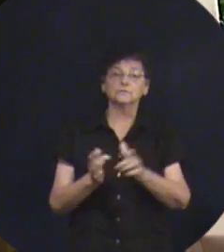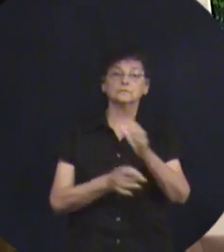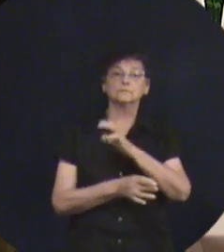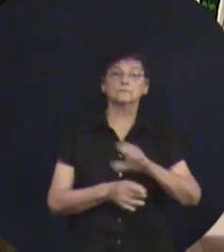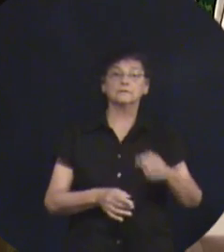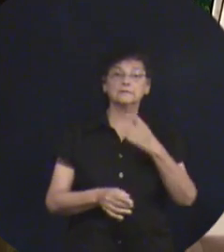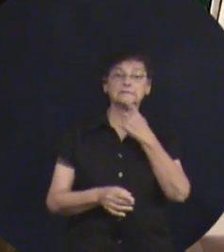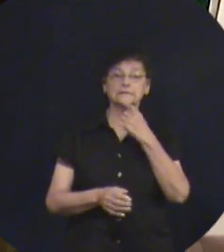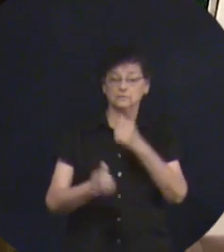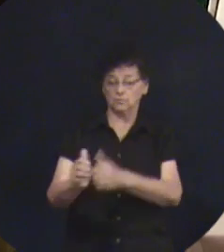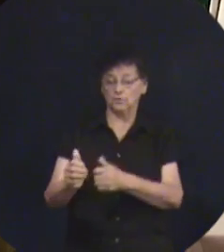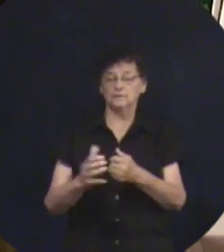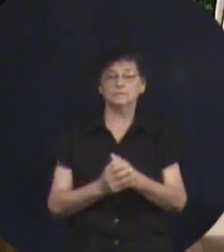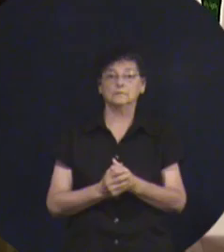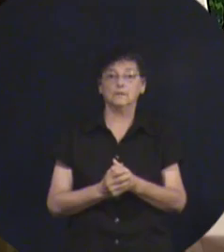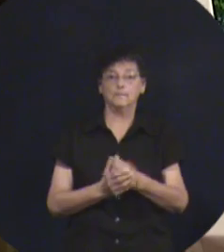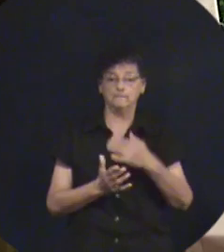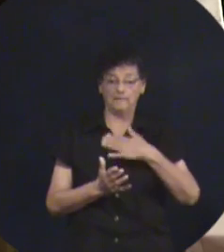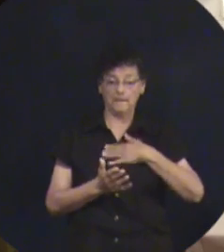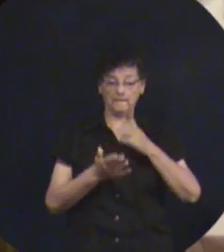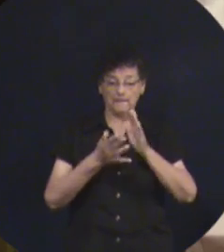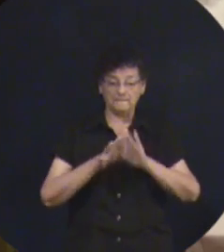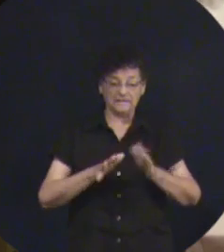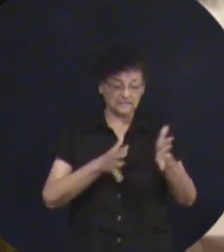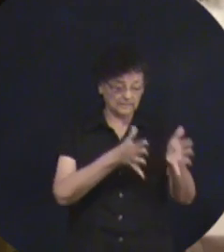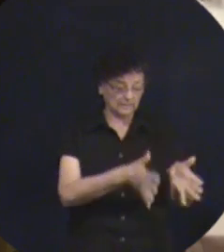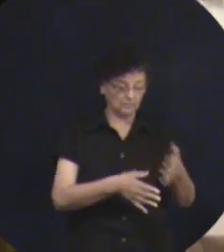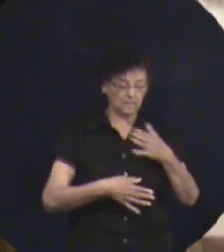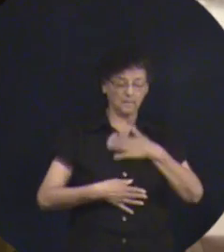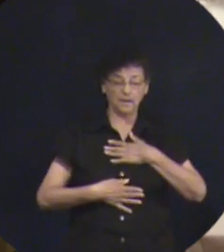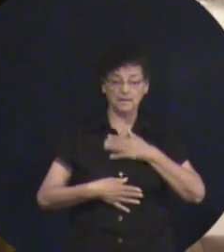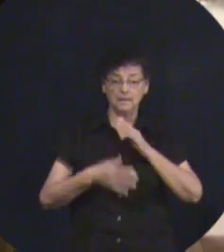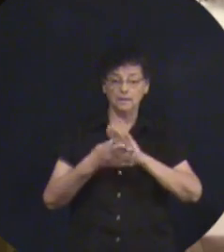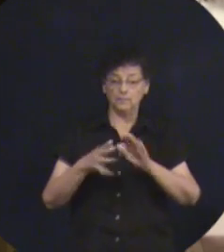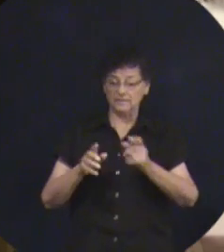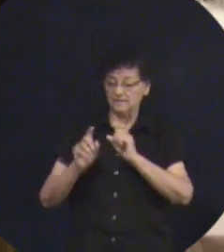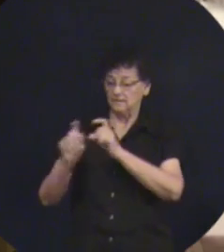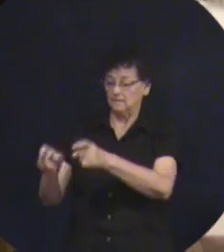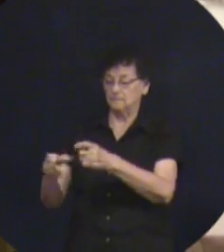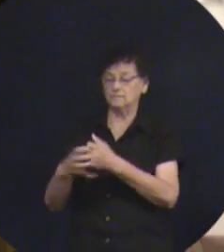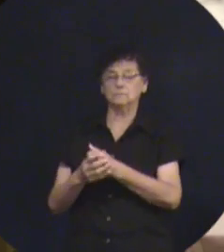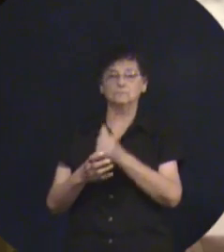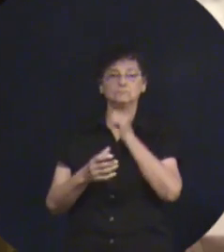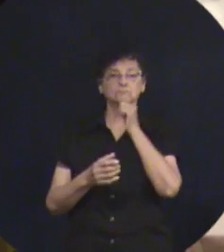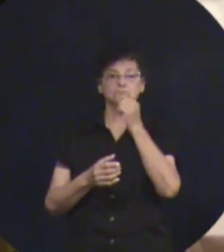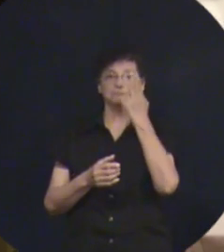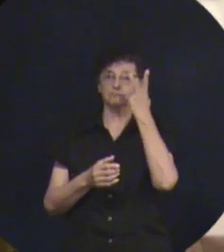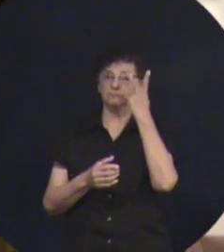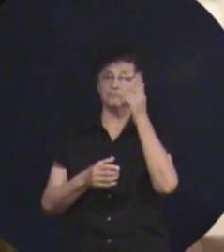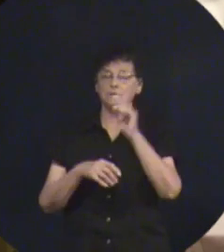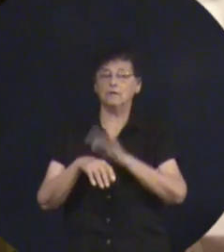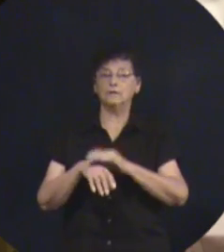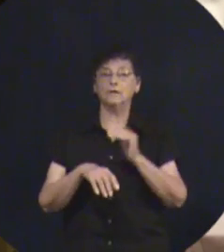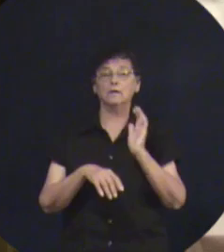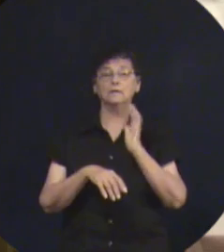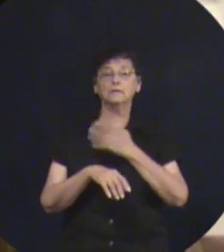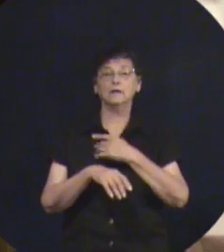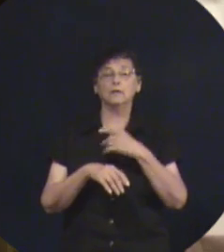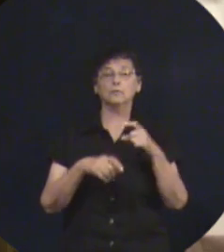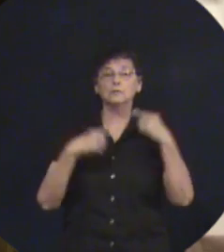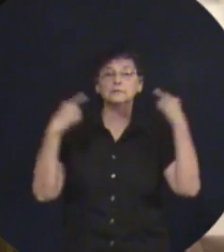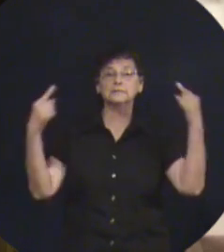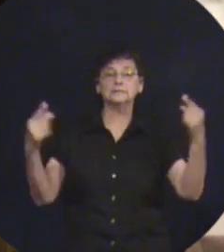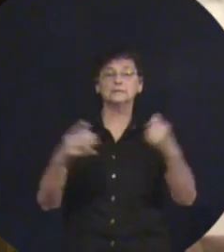Jesucristo, que dijiste a tus apóstoles: la paz os dejo, mi paz os doy. No tengas en cuenta